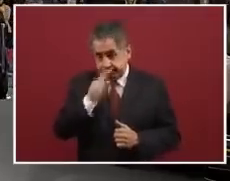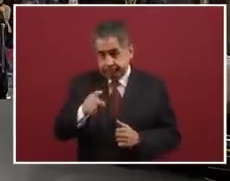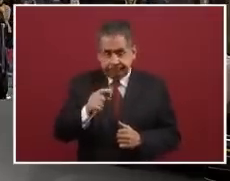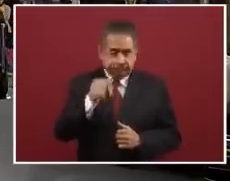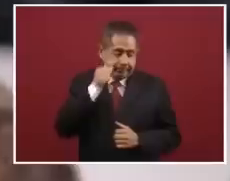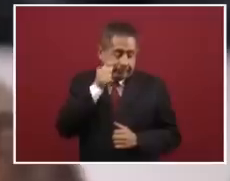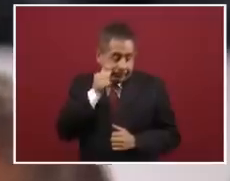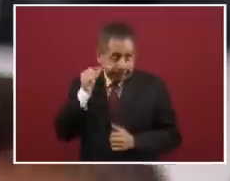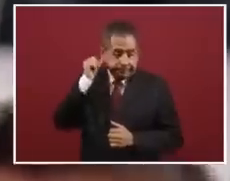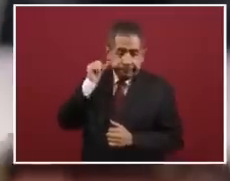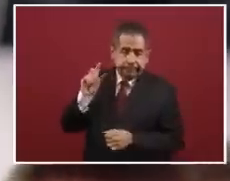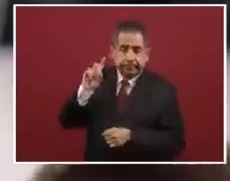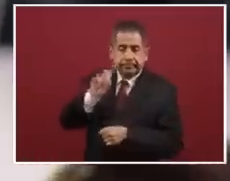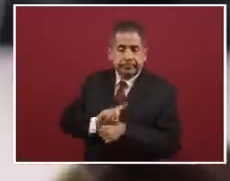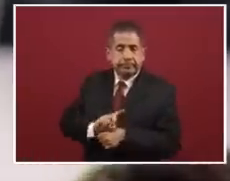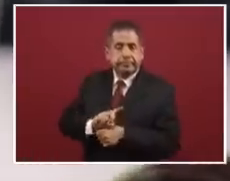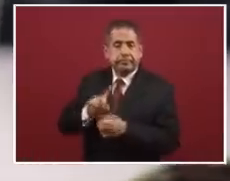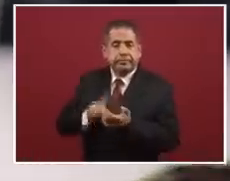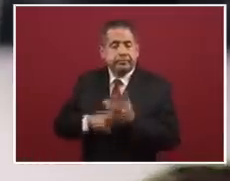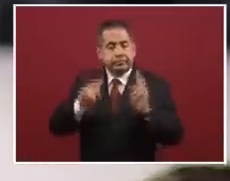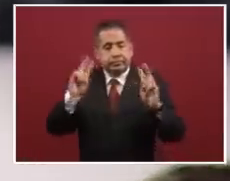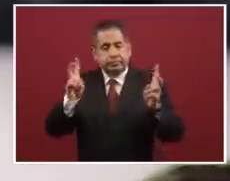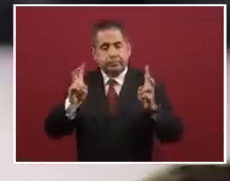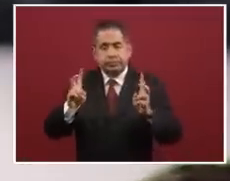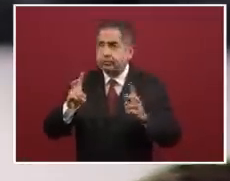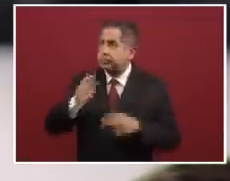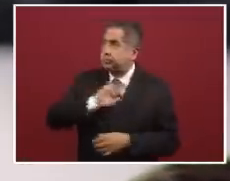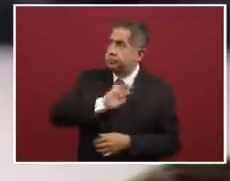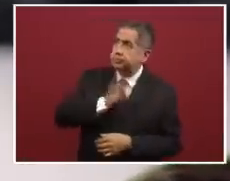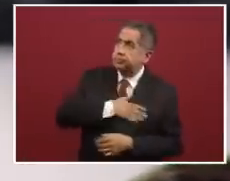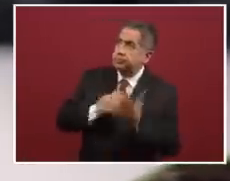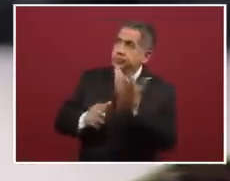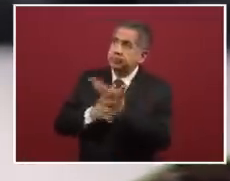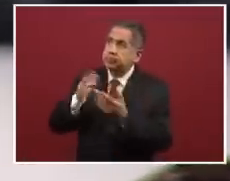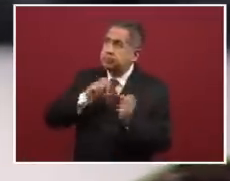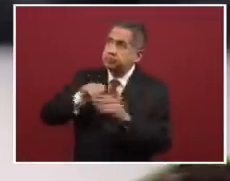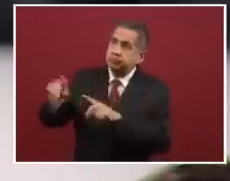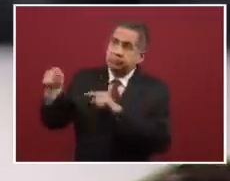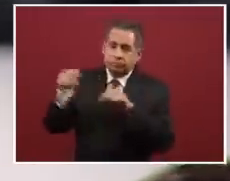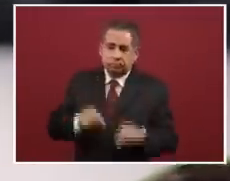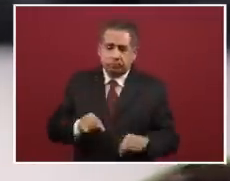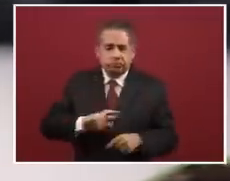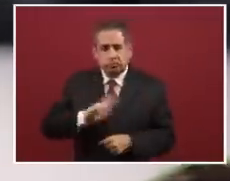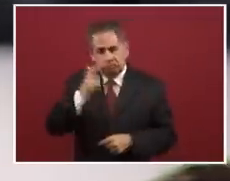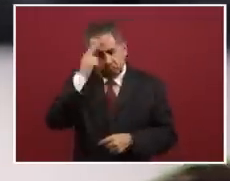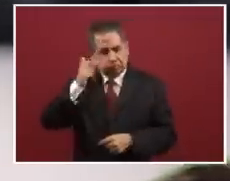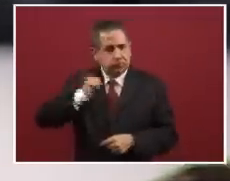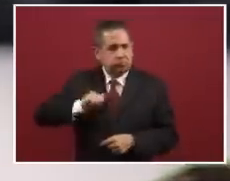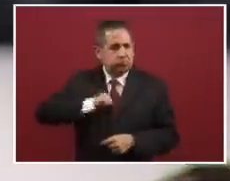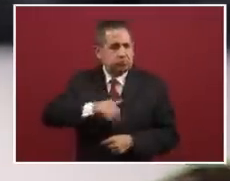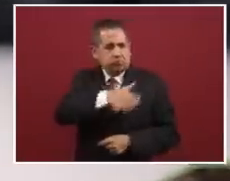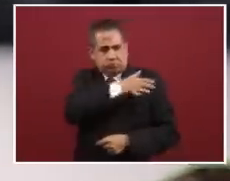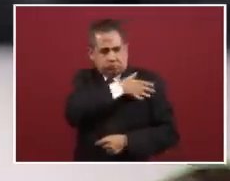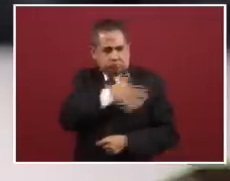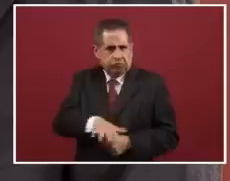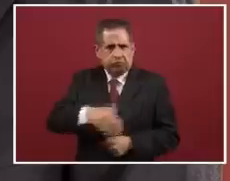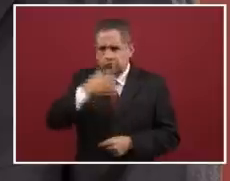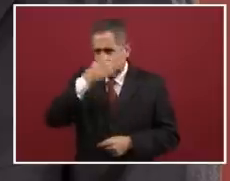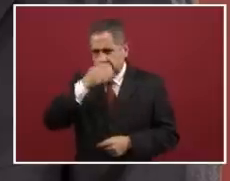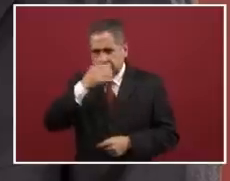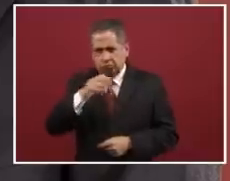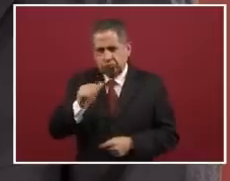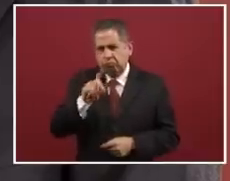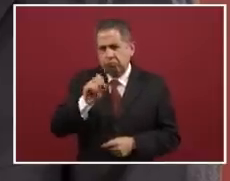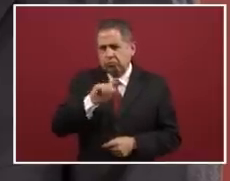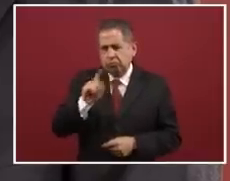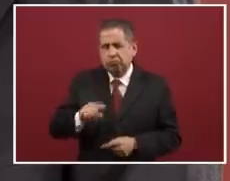ayer el tema del exilio español, recordando al general Cárdenas, que lo